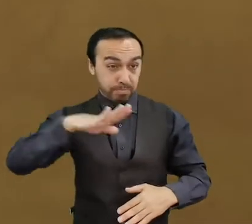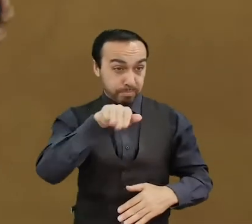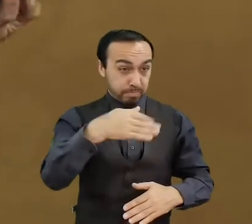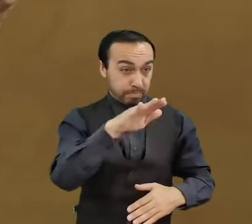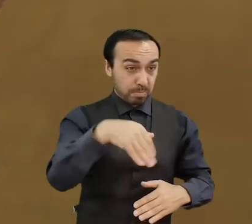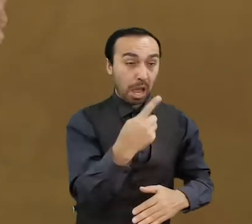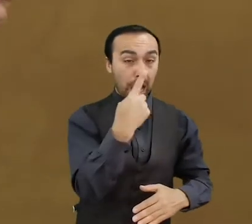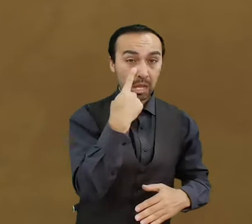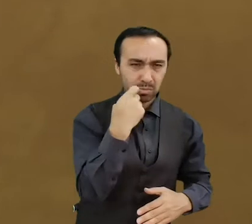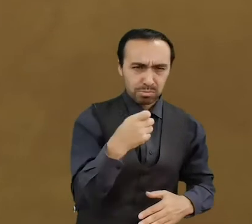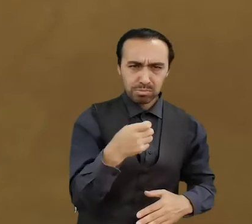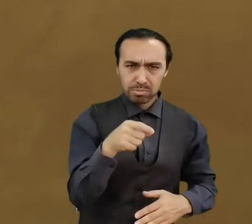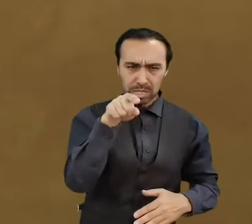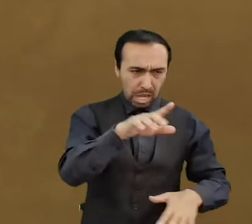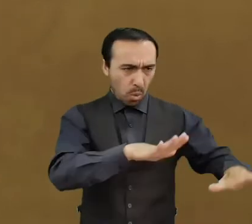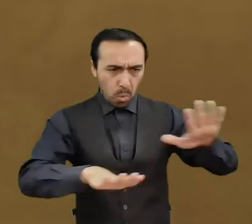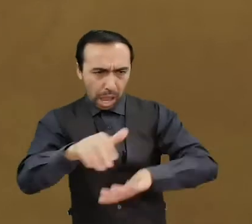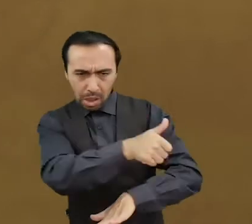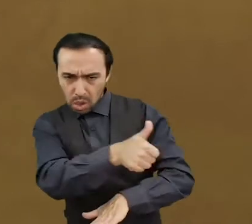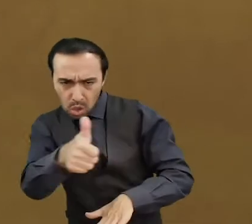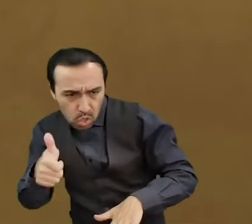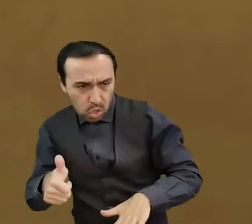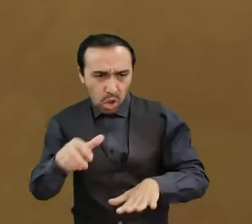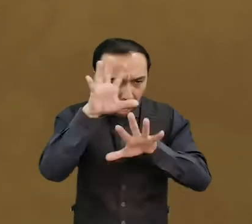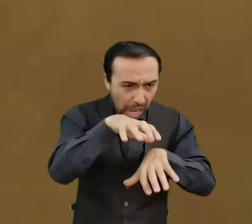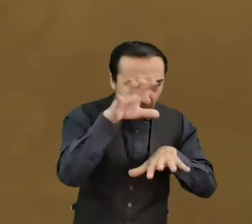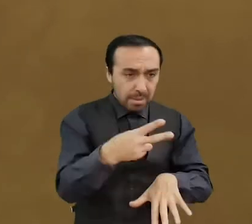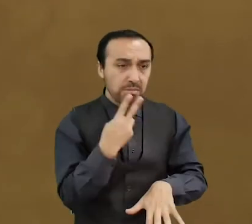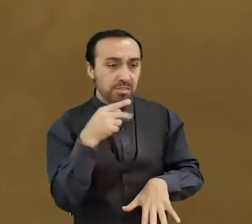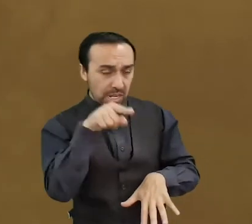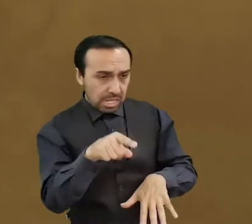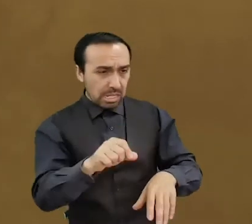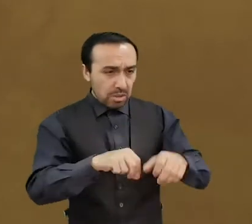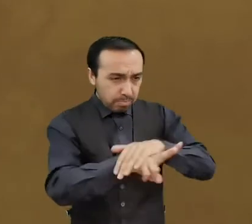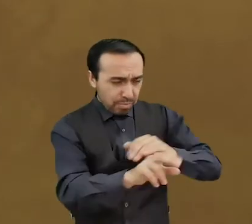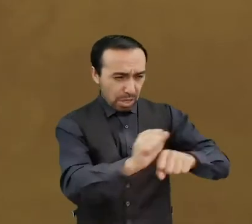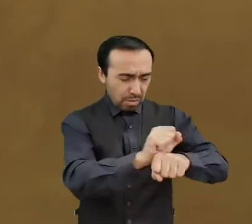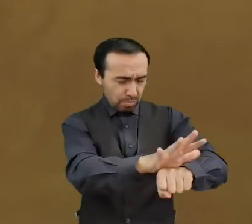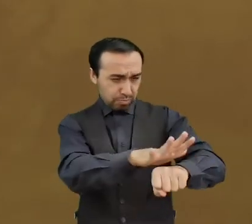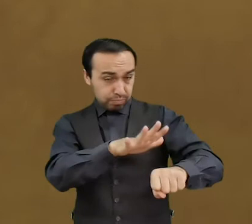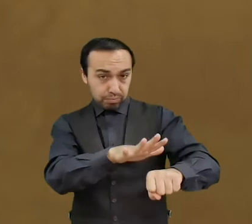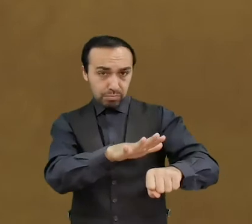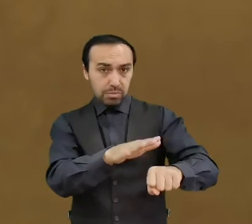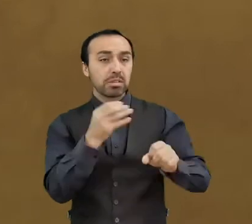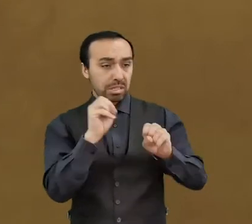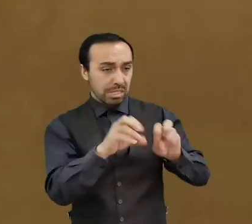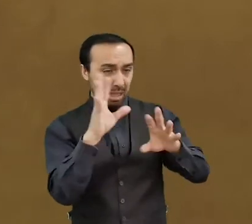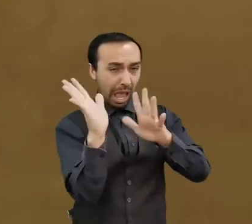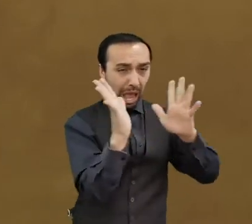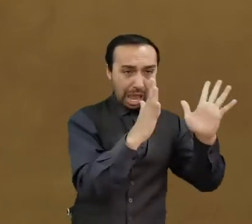dicen que le sacaba brillo a las caracolas que les enseñaba a bailar a las algas y también